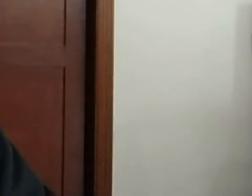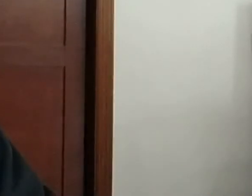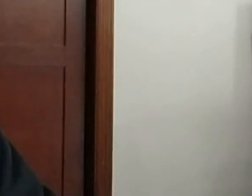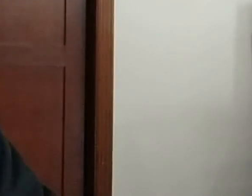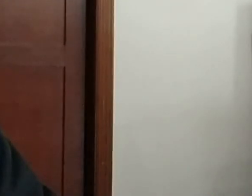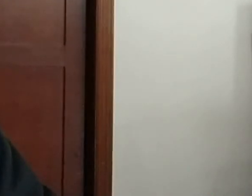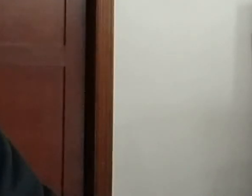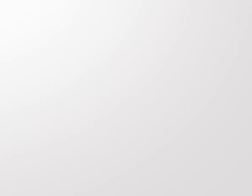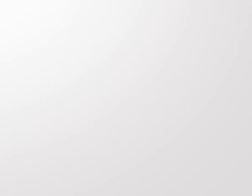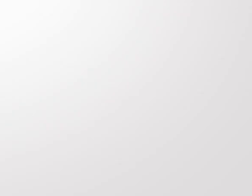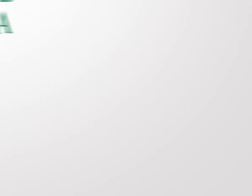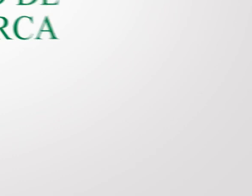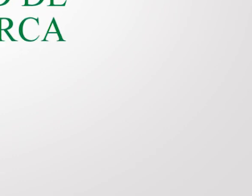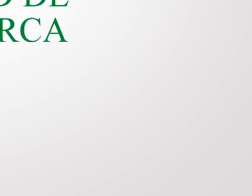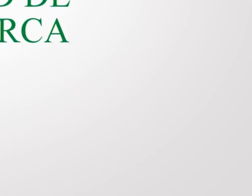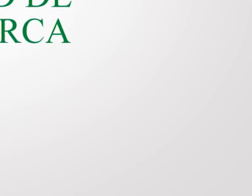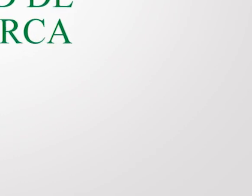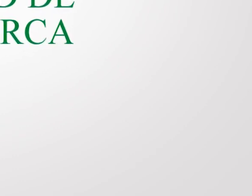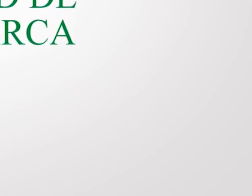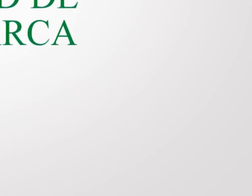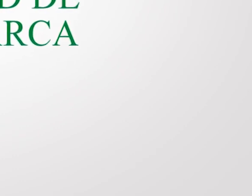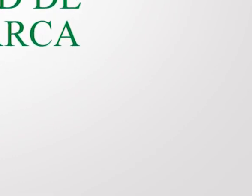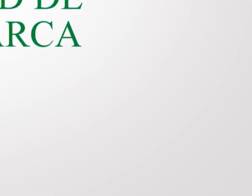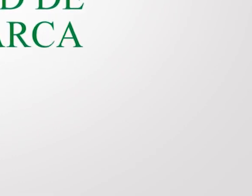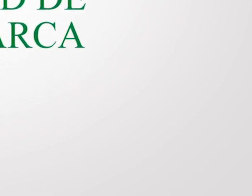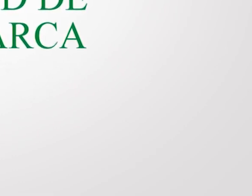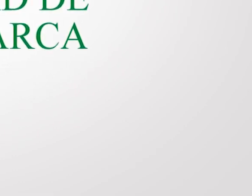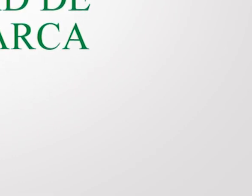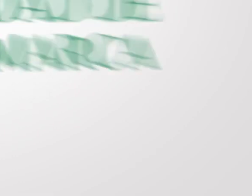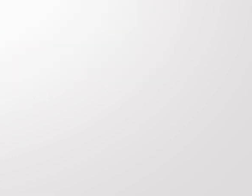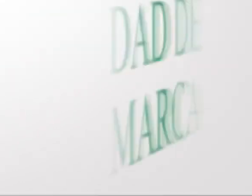licenciatura en español e inglés. Institución sujeta a inspección y vigilancia por el Ministerio de Educación Nacional.